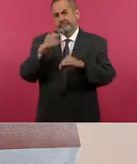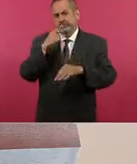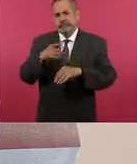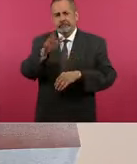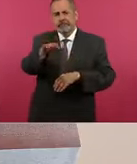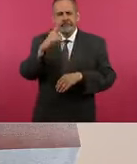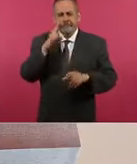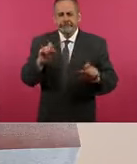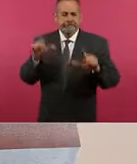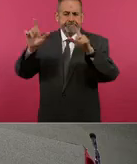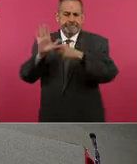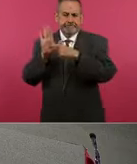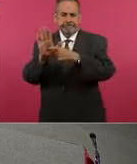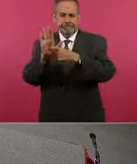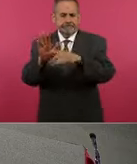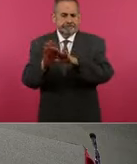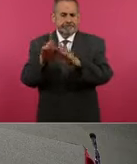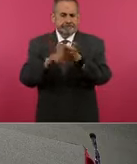si tienes ahí lo de